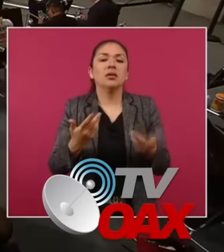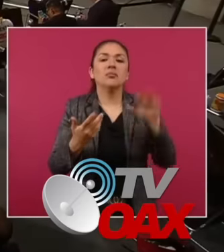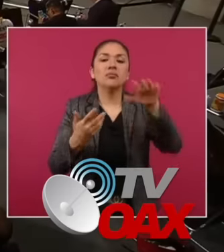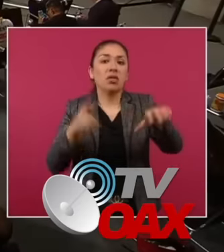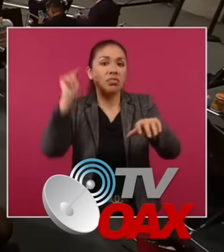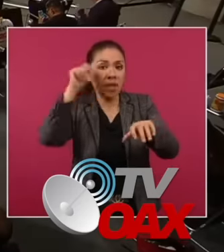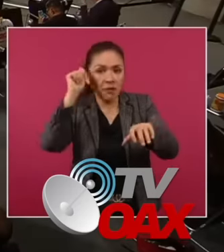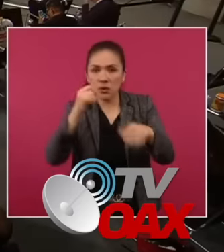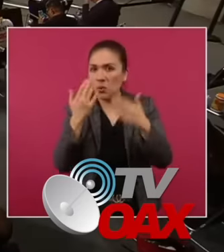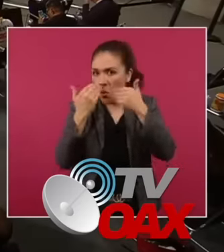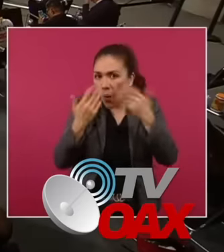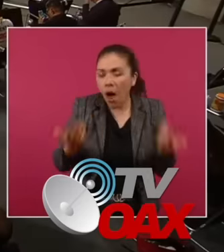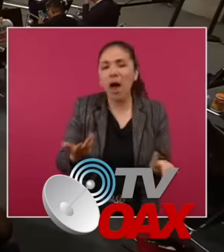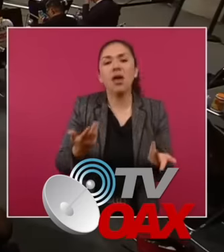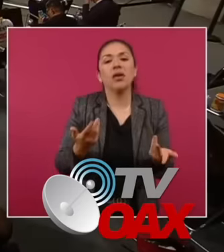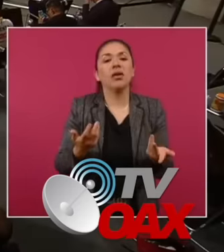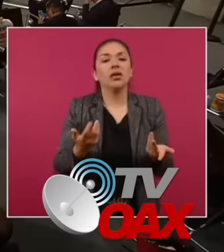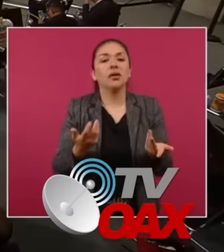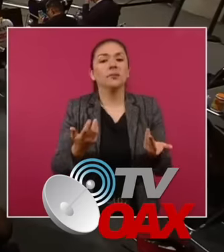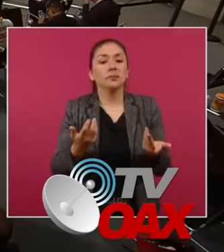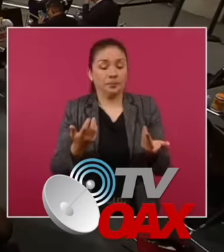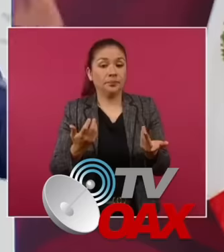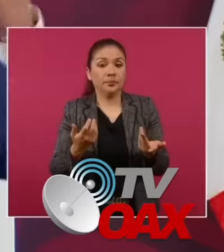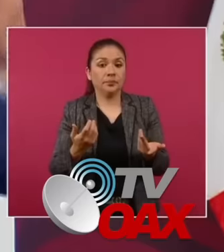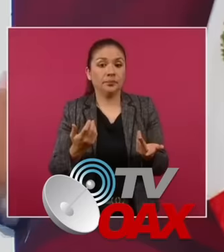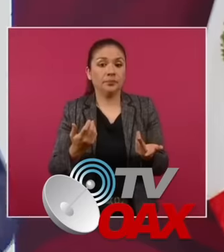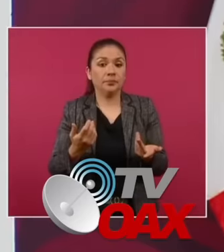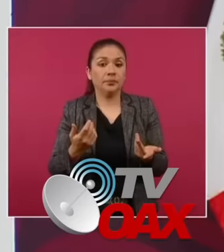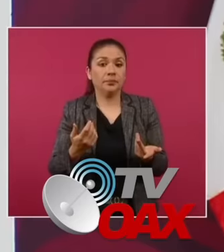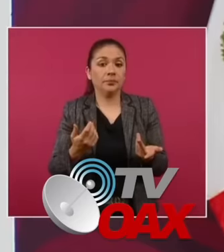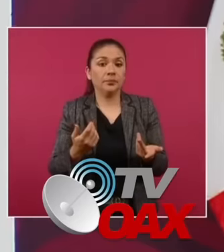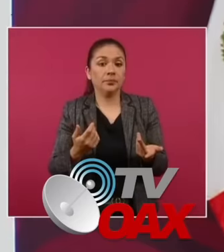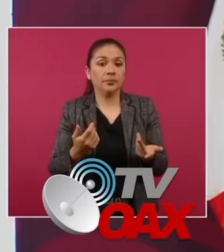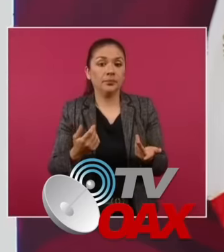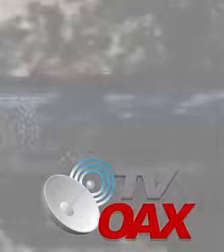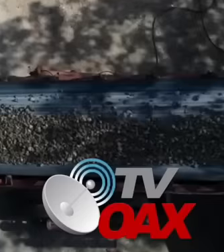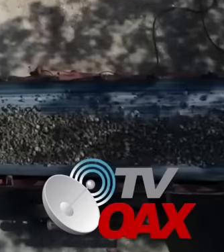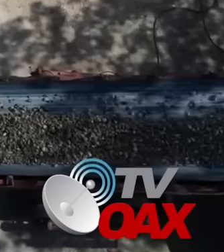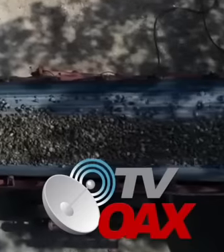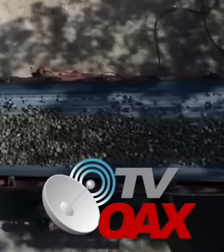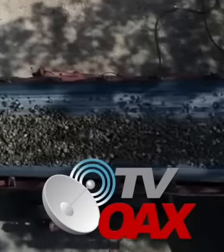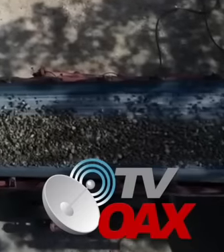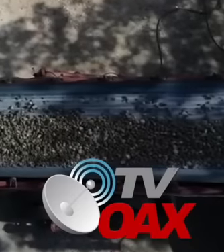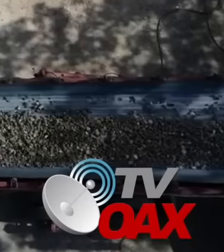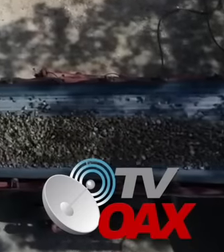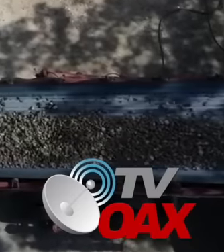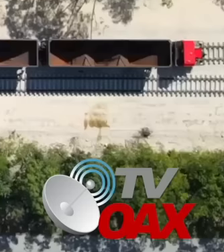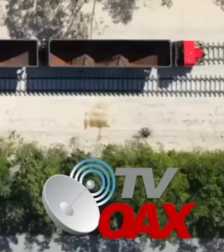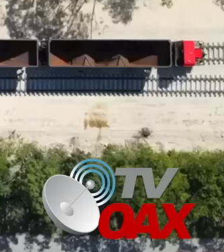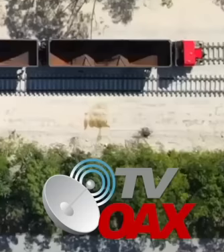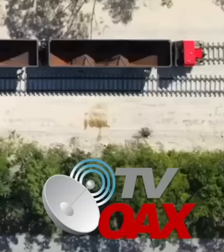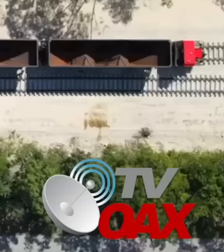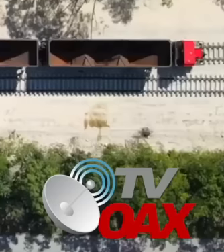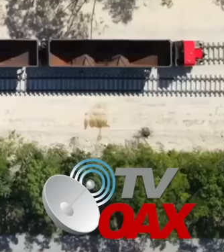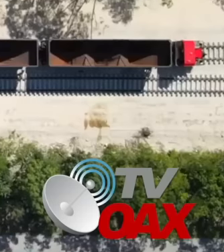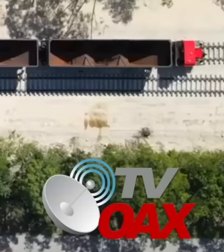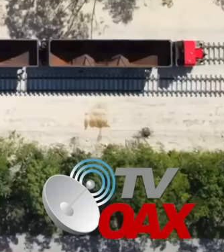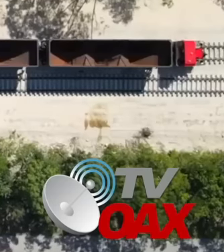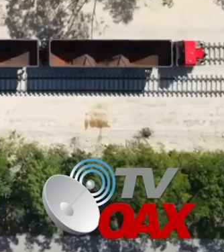en Tabasco. Entonces tenemos ahí el Cerro del Tortuguero,